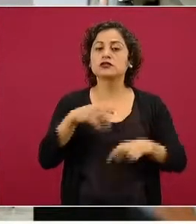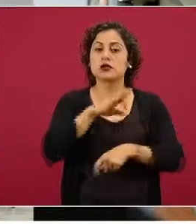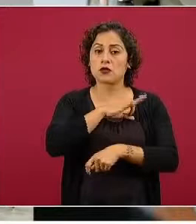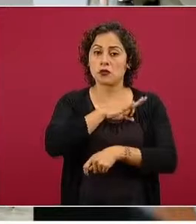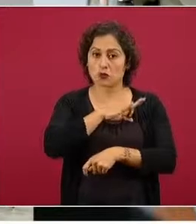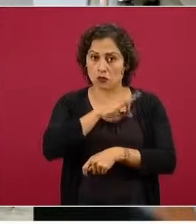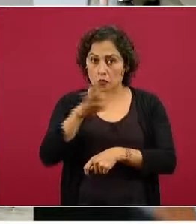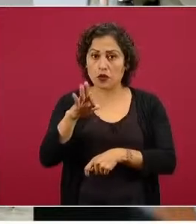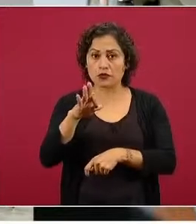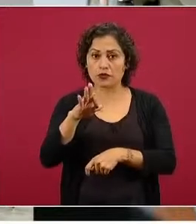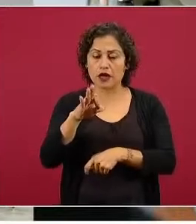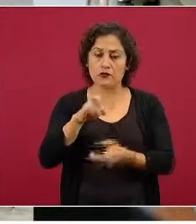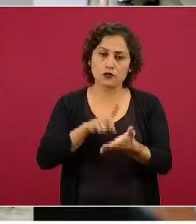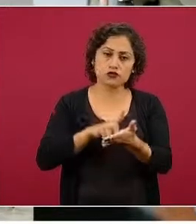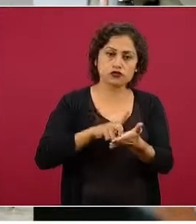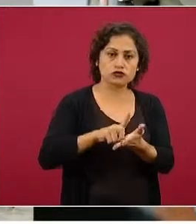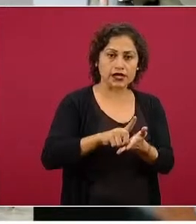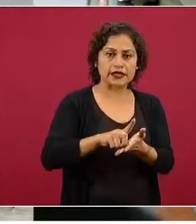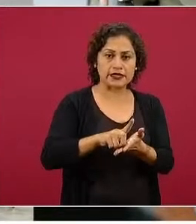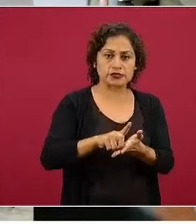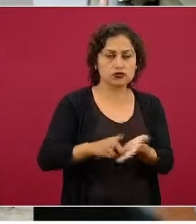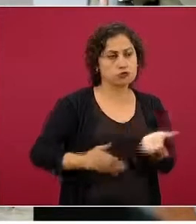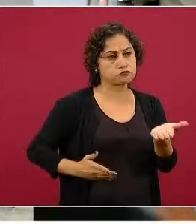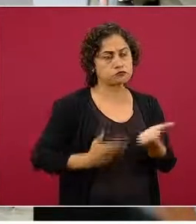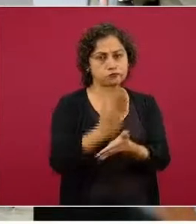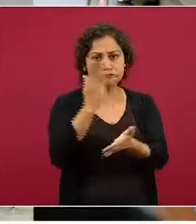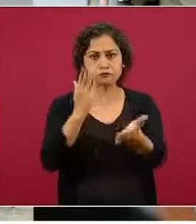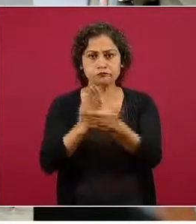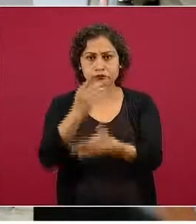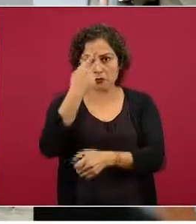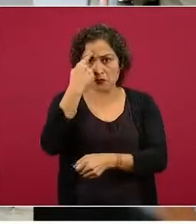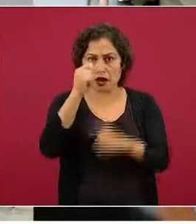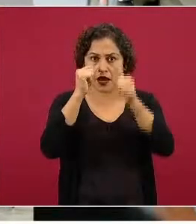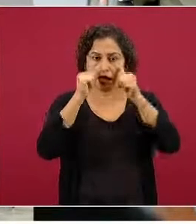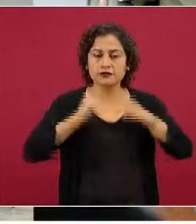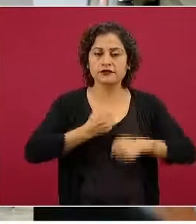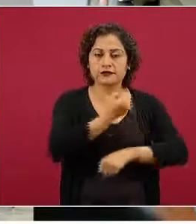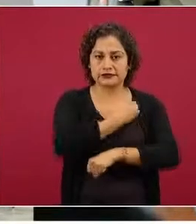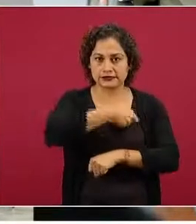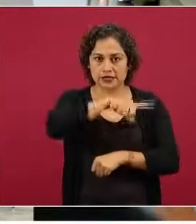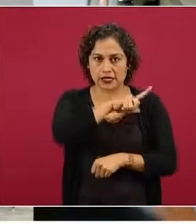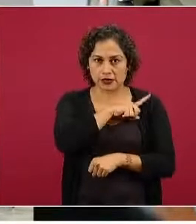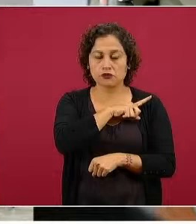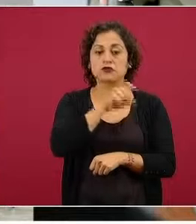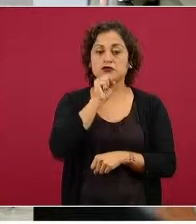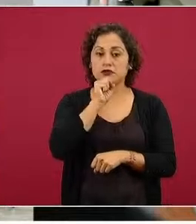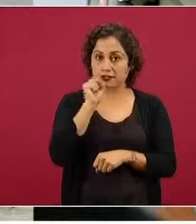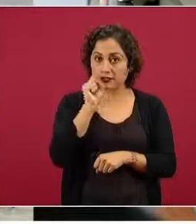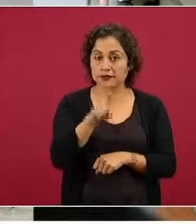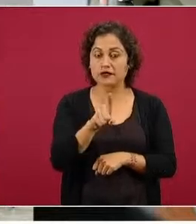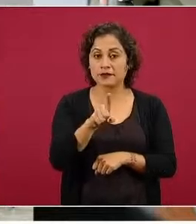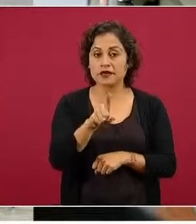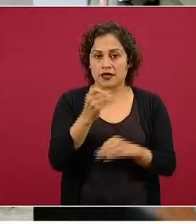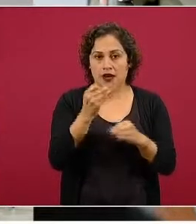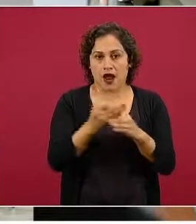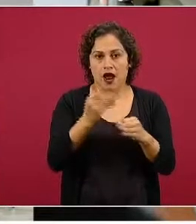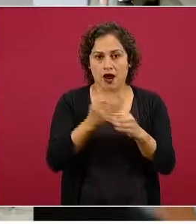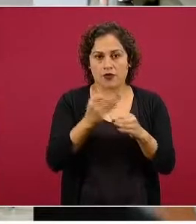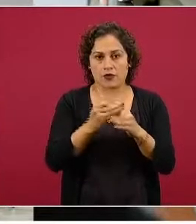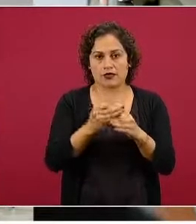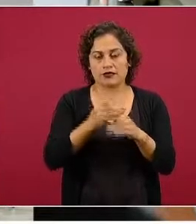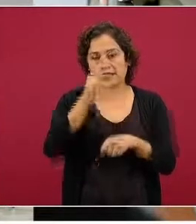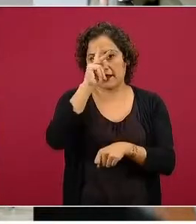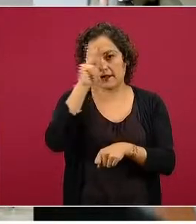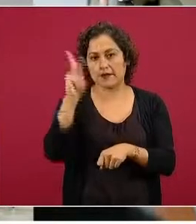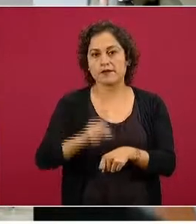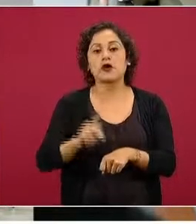podamos ejercer el mismo derecho de atención a la salud y sobre todo en cuestiones ahorita de atención a